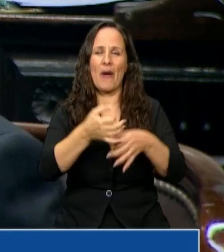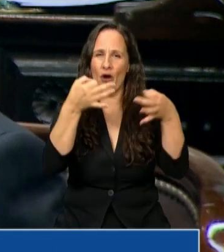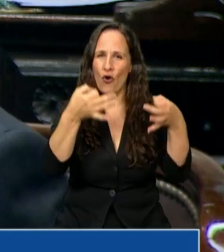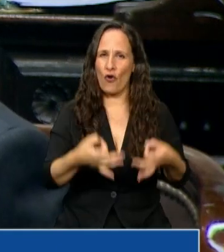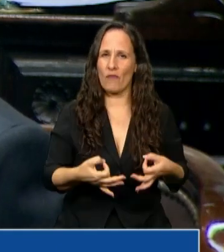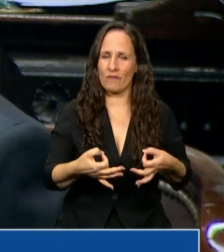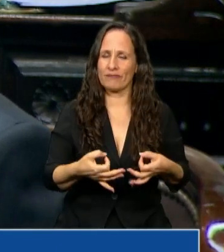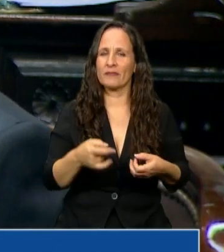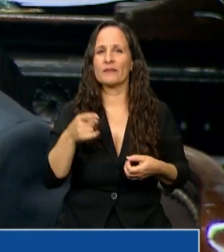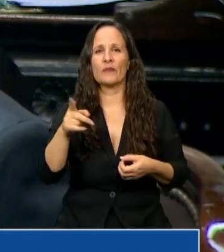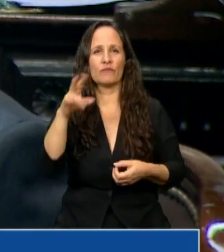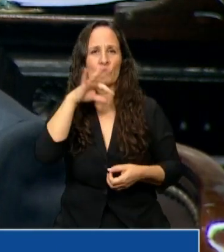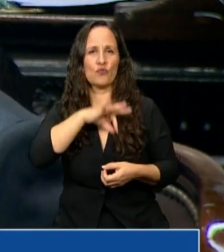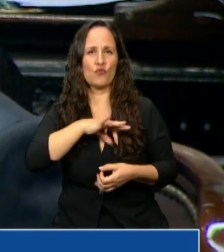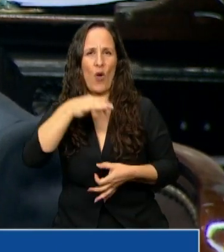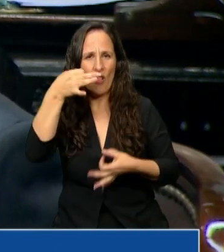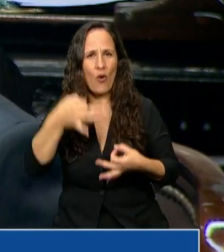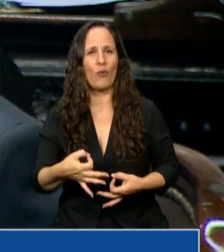salarios dignos,